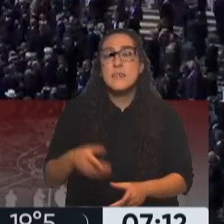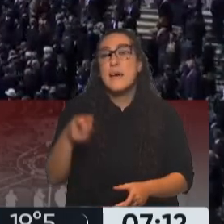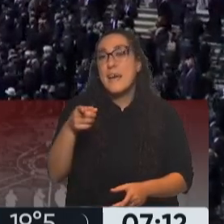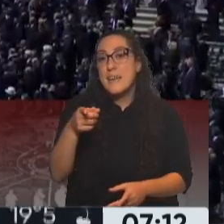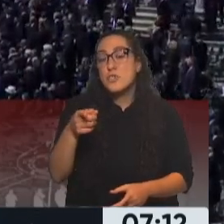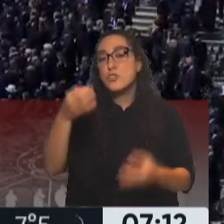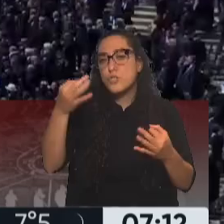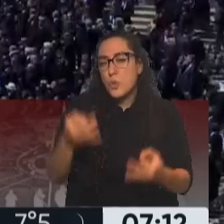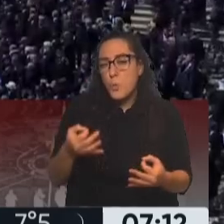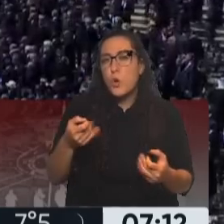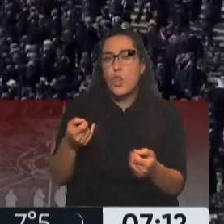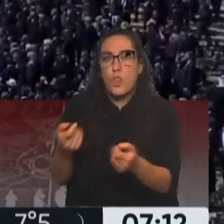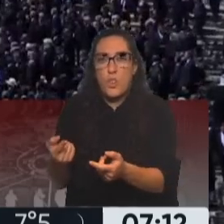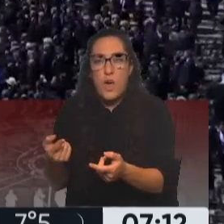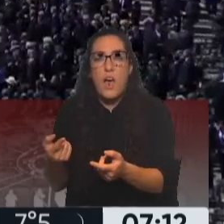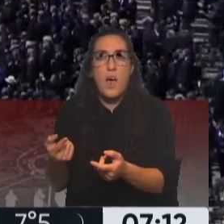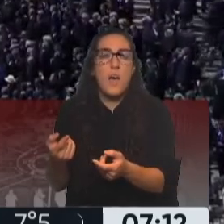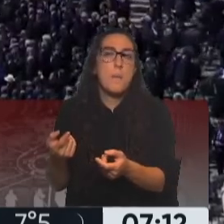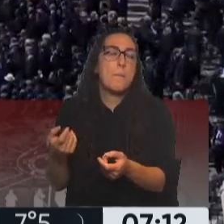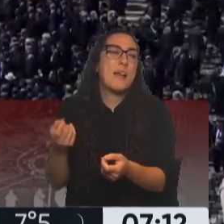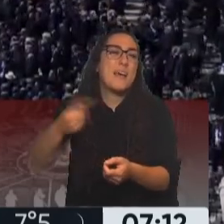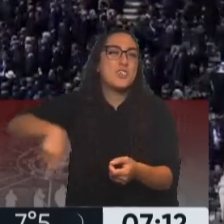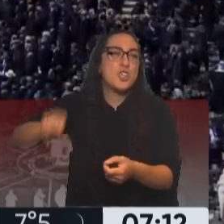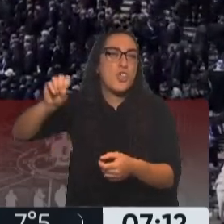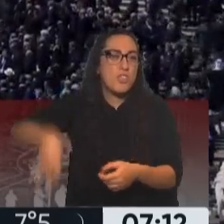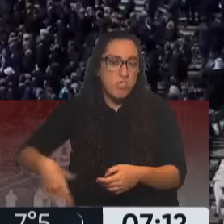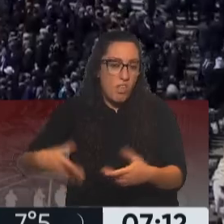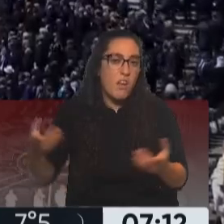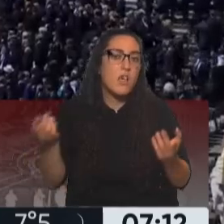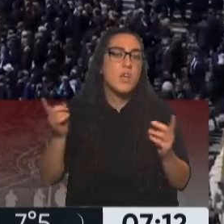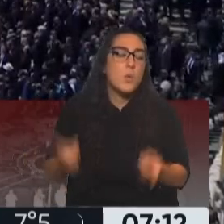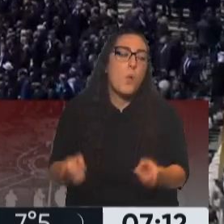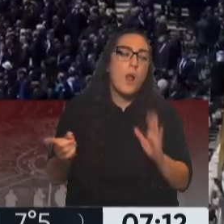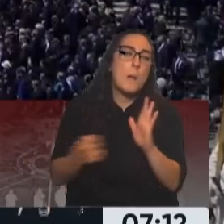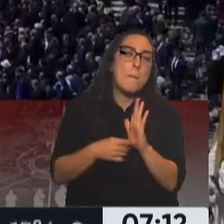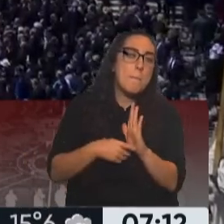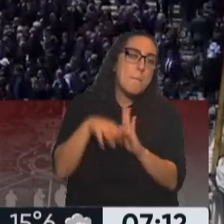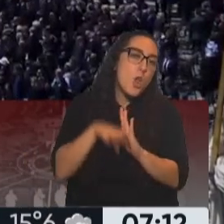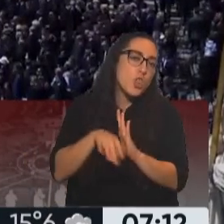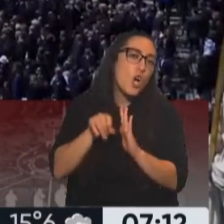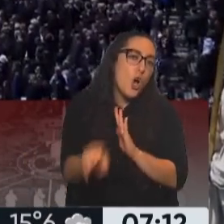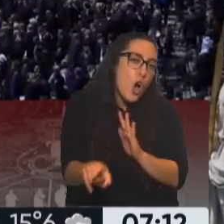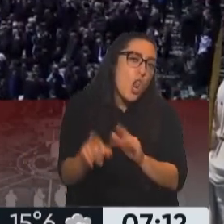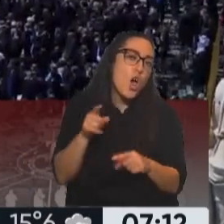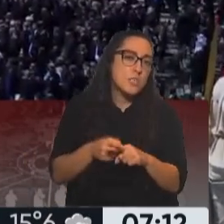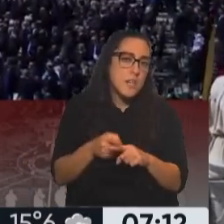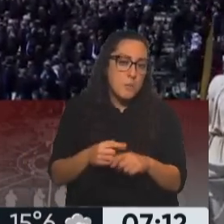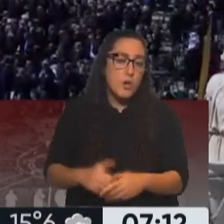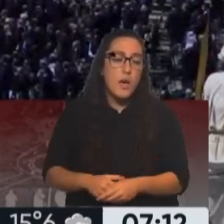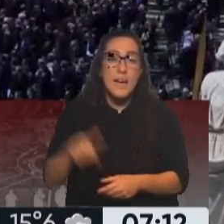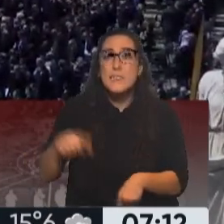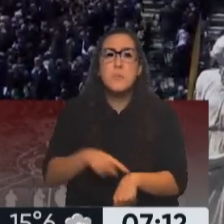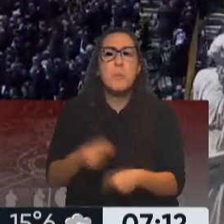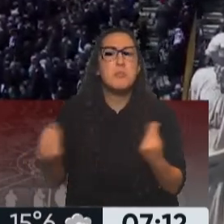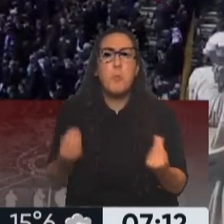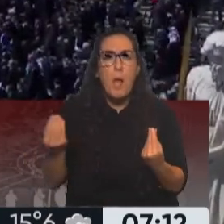haya dejado para que estuvieran, pero creo que hay cosas que tienen que ver con un protocolo propio de... Lógico. Tito, ¿qué está pasando ahora? A ver.